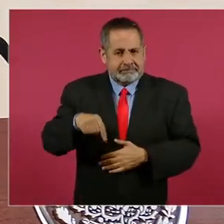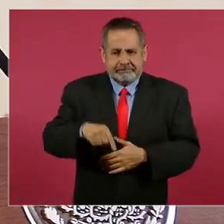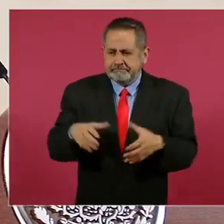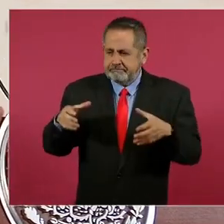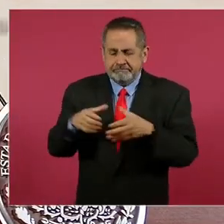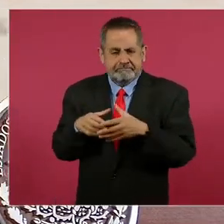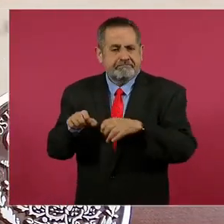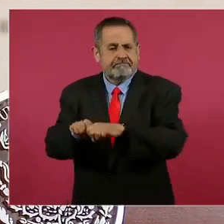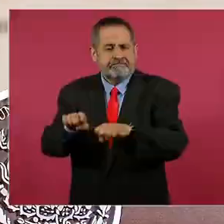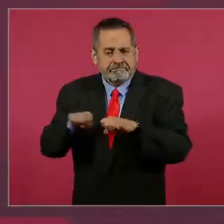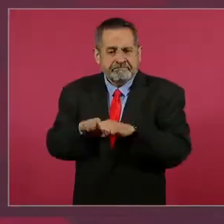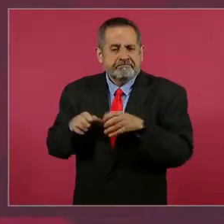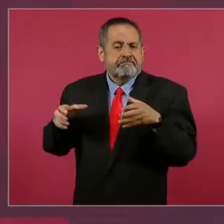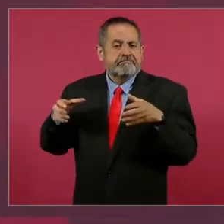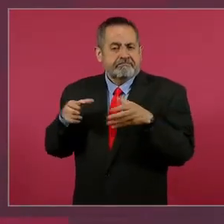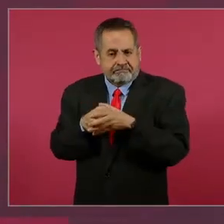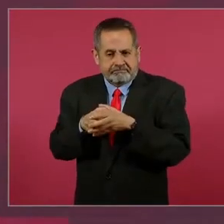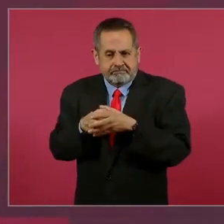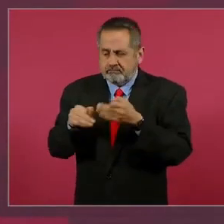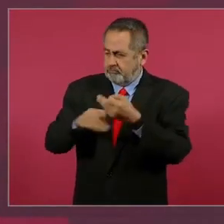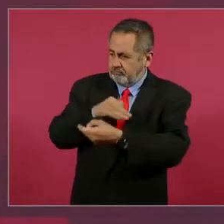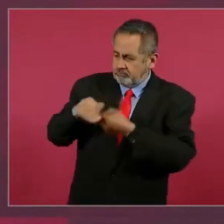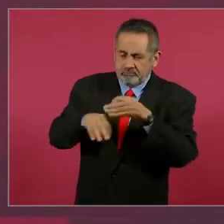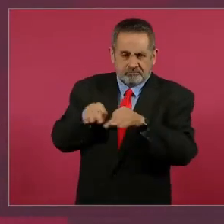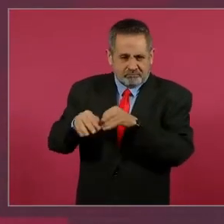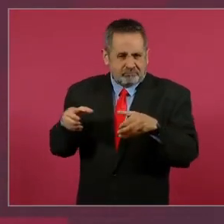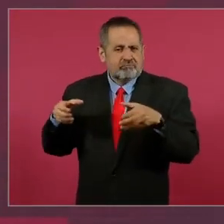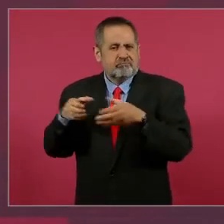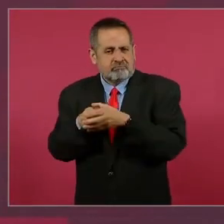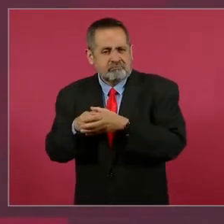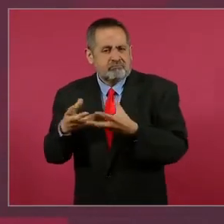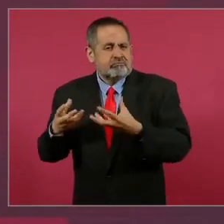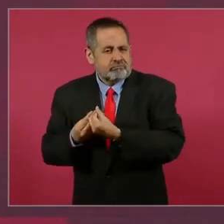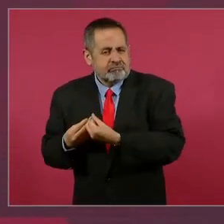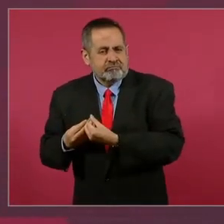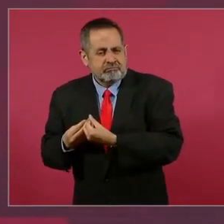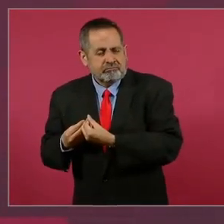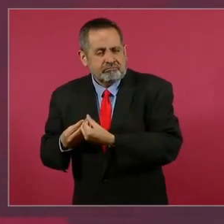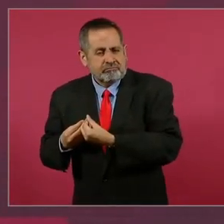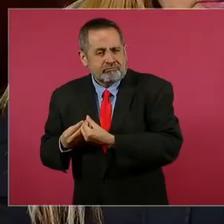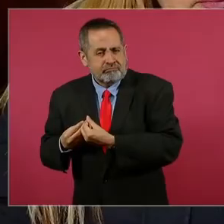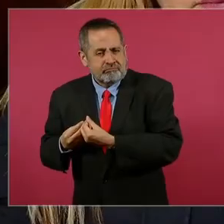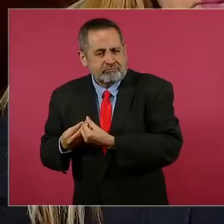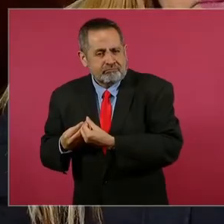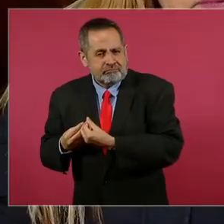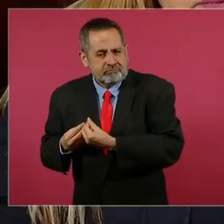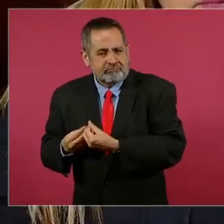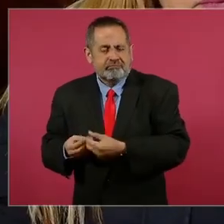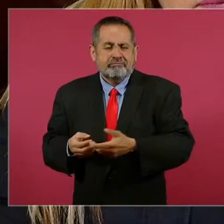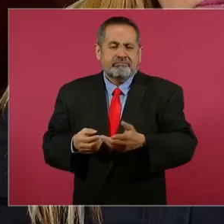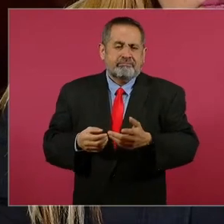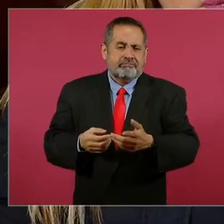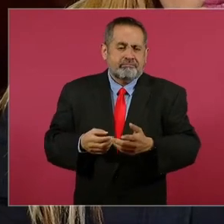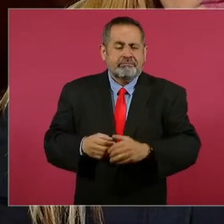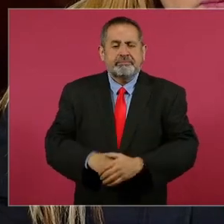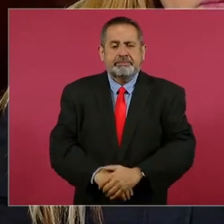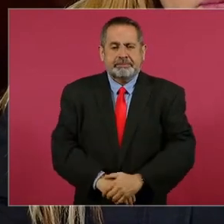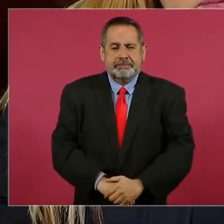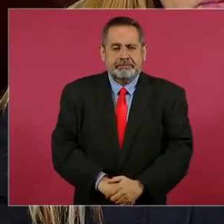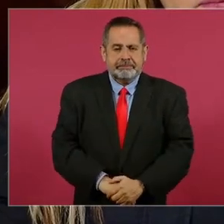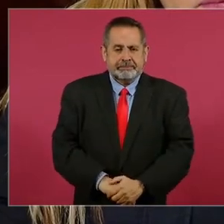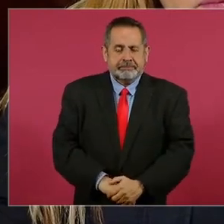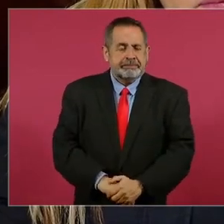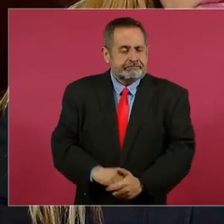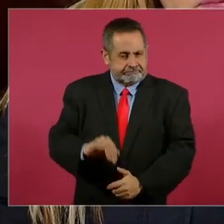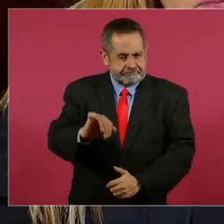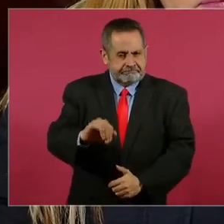un equipo. Todos trabajamos. Perdón, mis casos con la secretaria Rosa Isela. Sí. El tema de Pedro, el